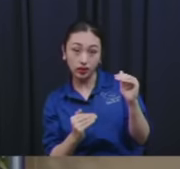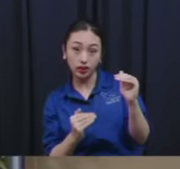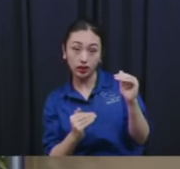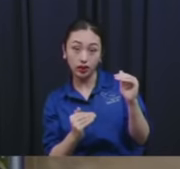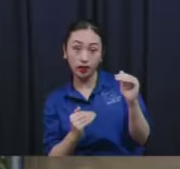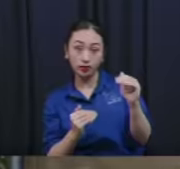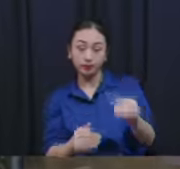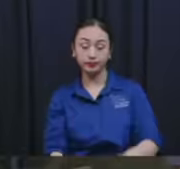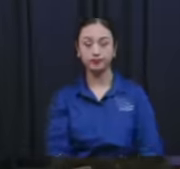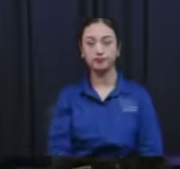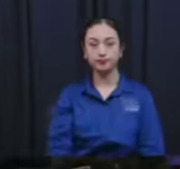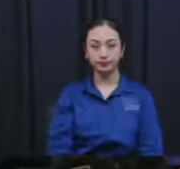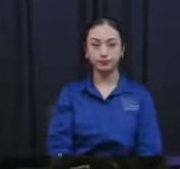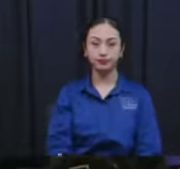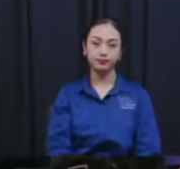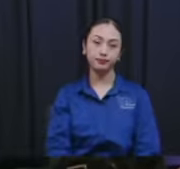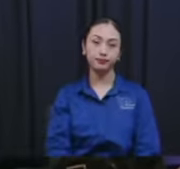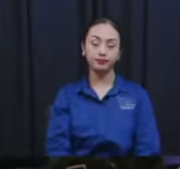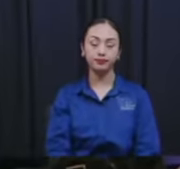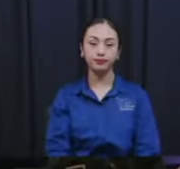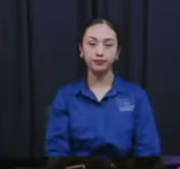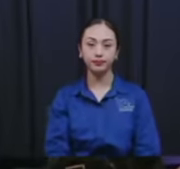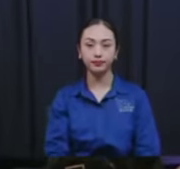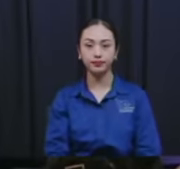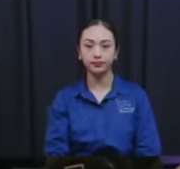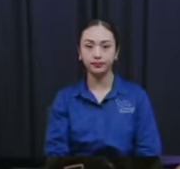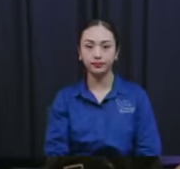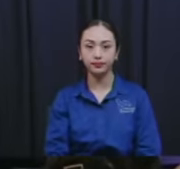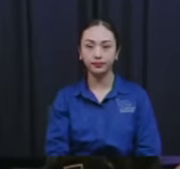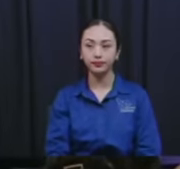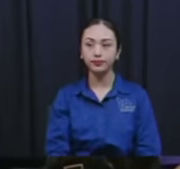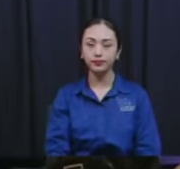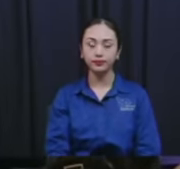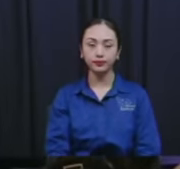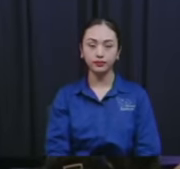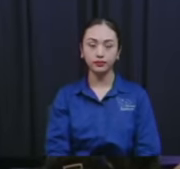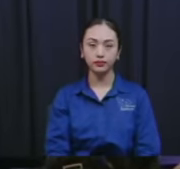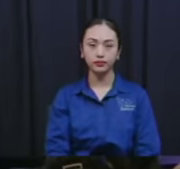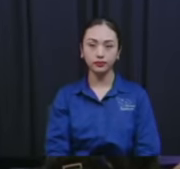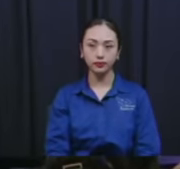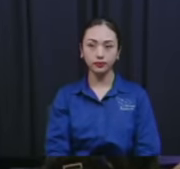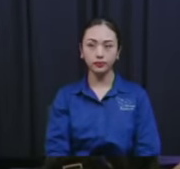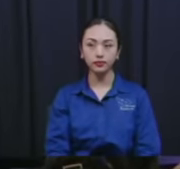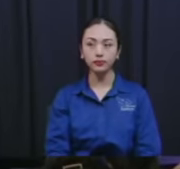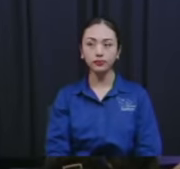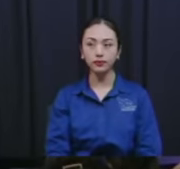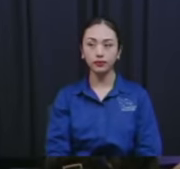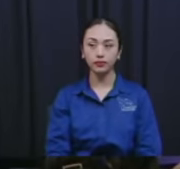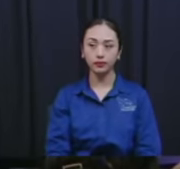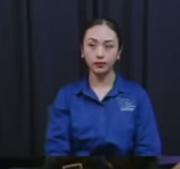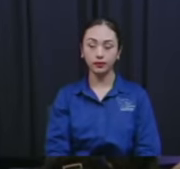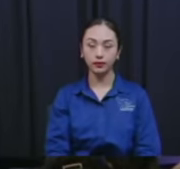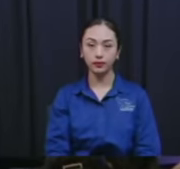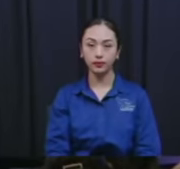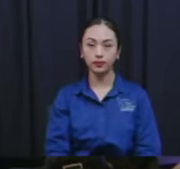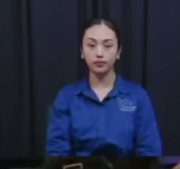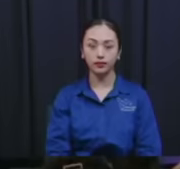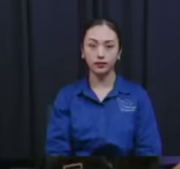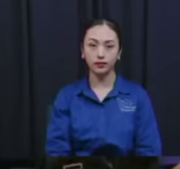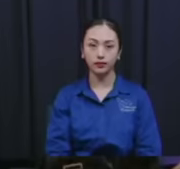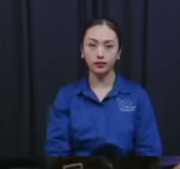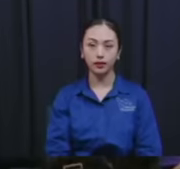una bien fe y después no copiaba la de la maestra sino que la que usted había hecho total de que sus planas parecían